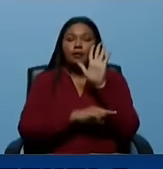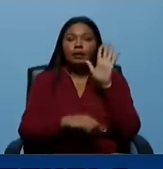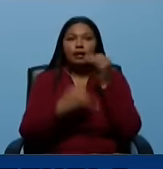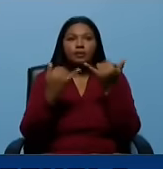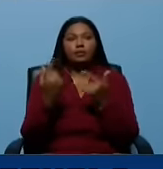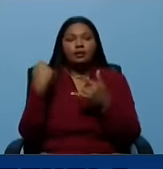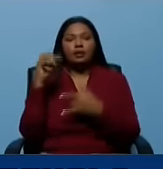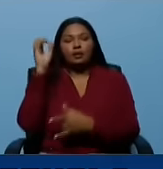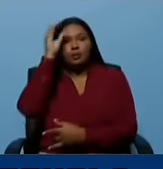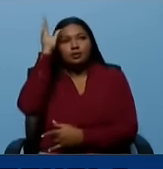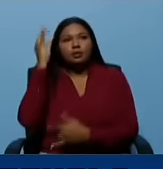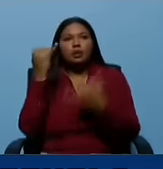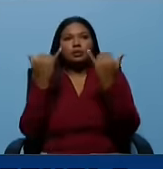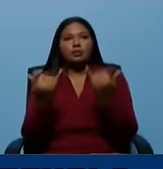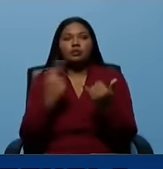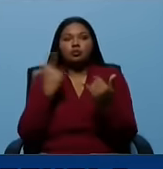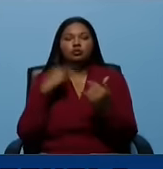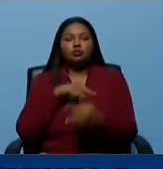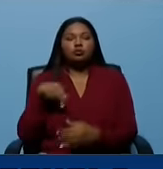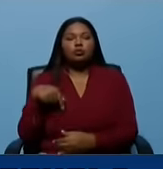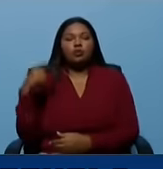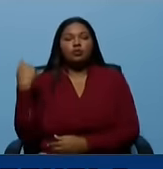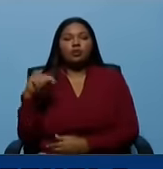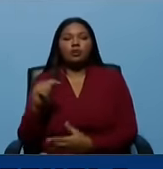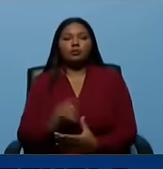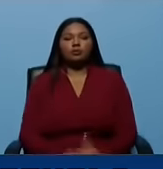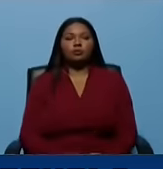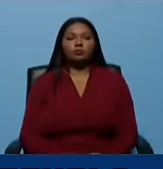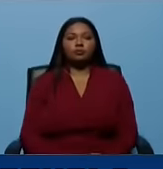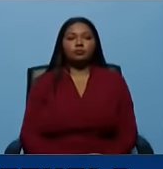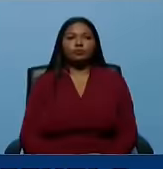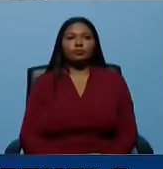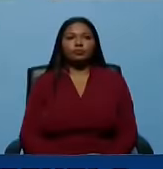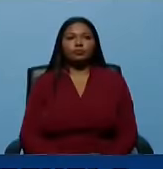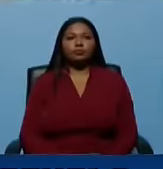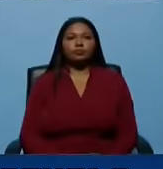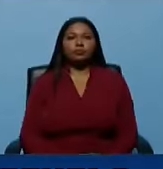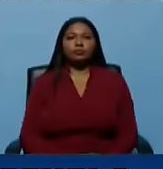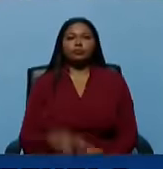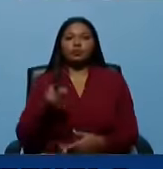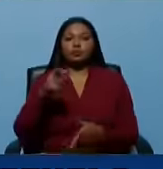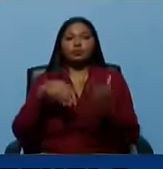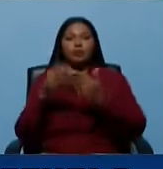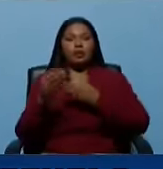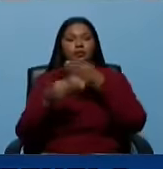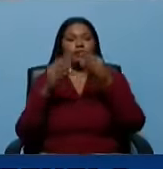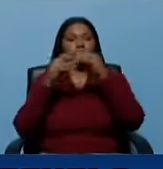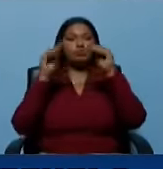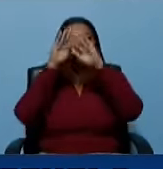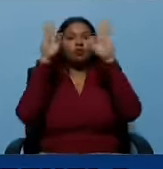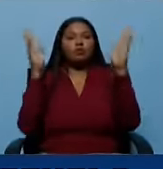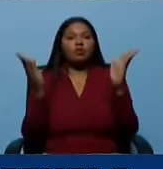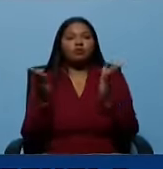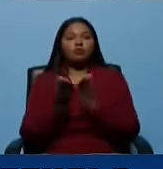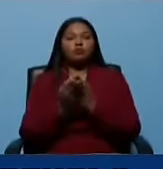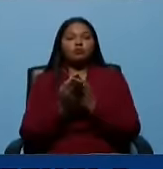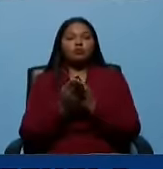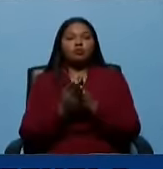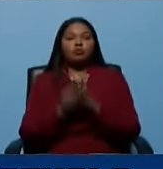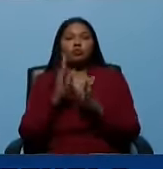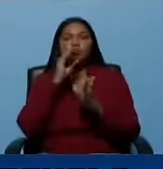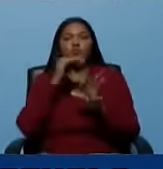la capacidad de de tenerlo no Entonces esto está generando en todo el mundo una